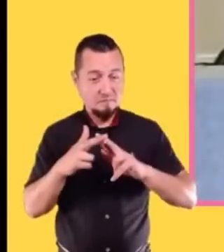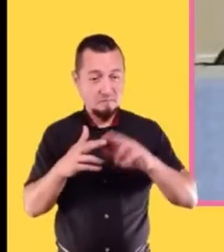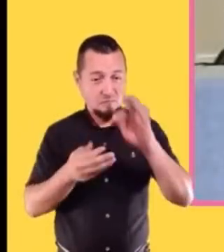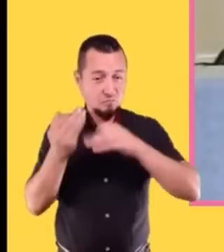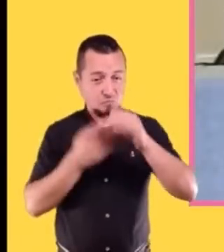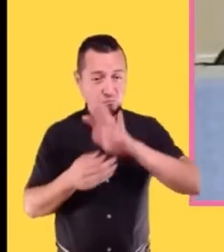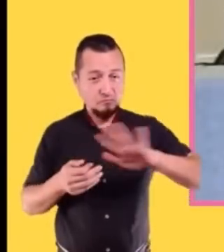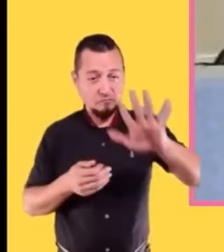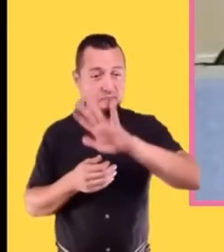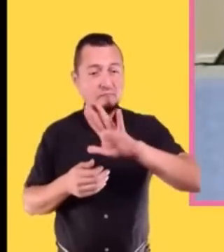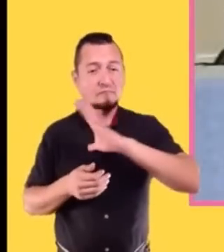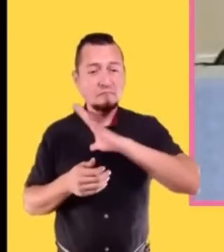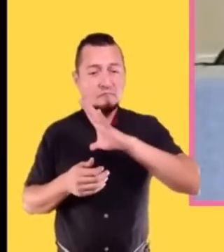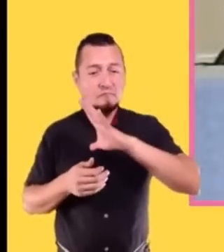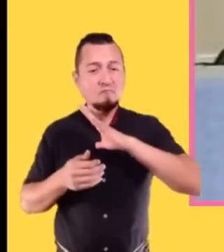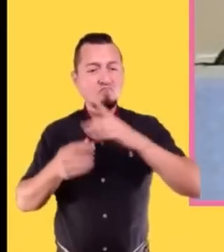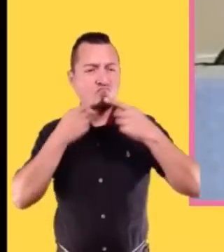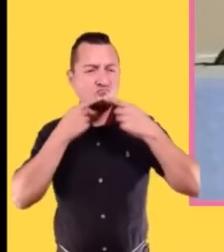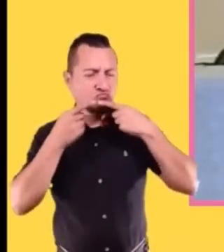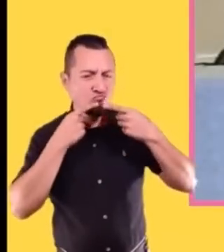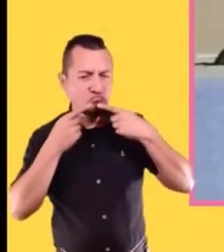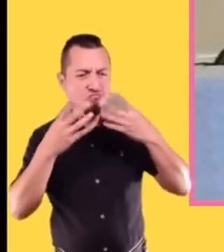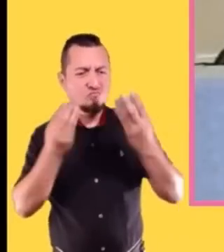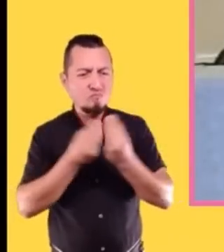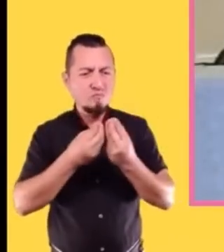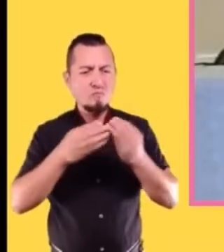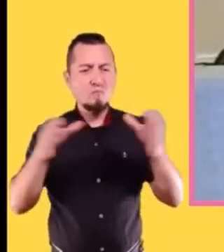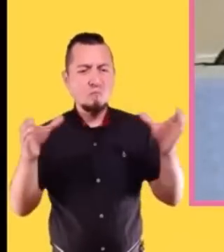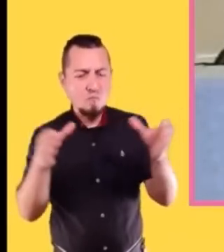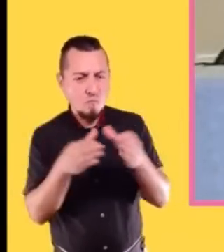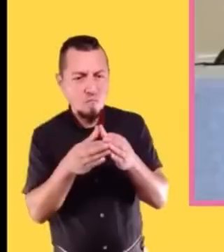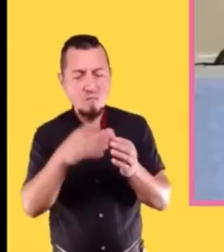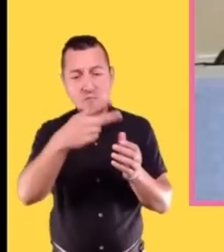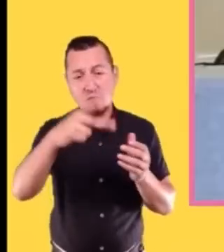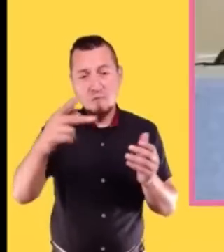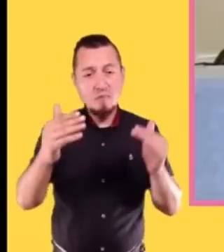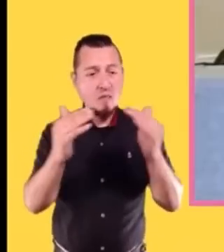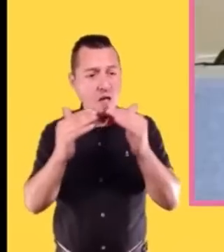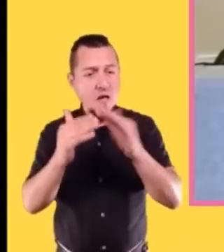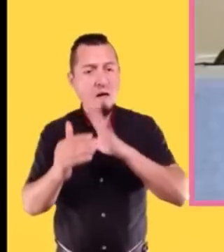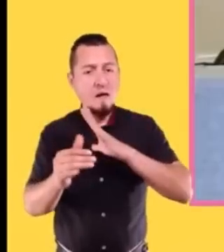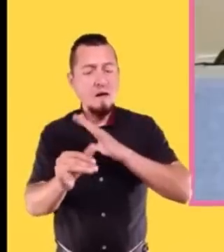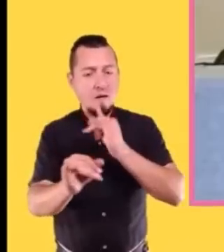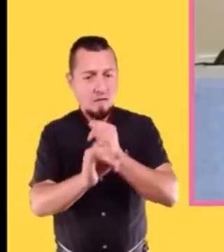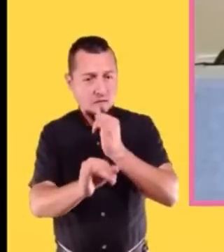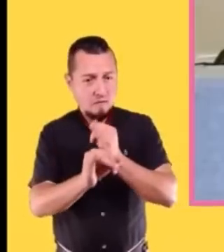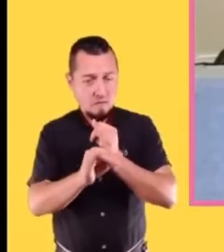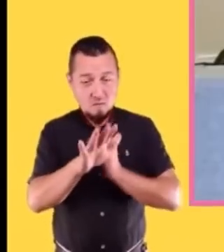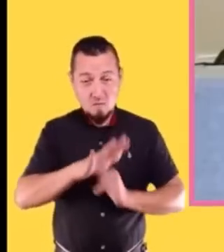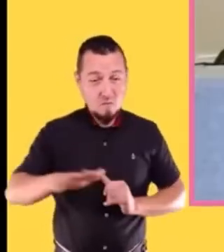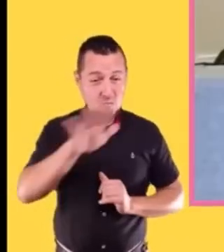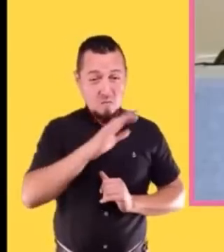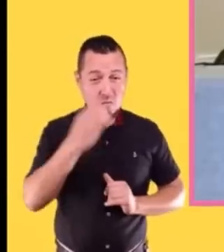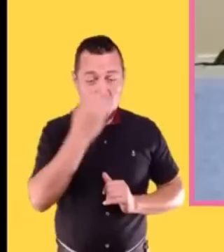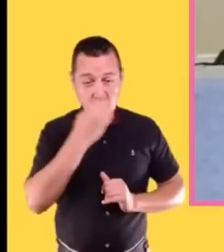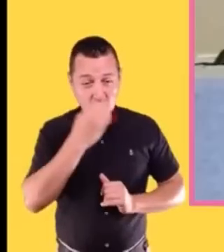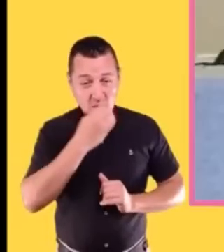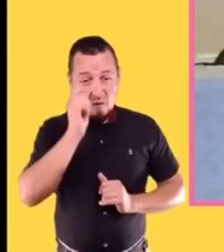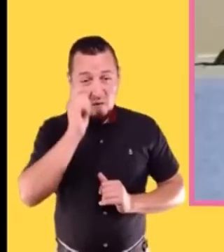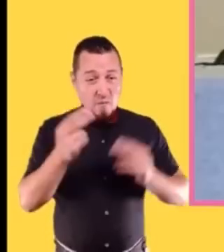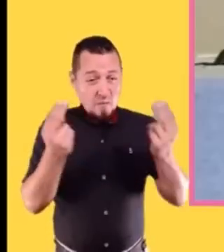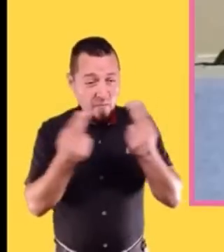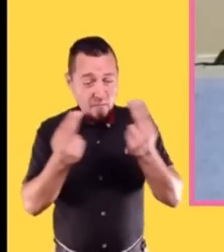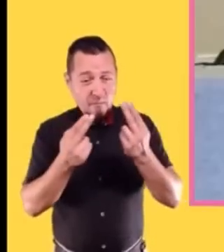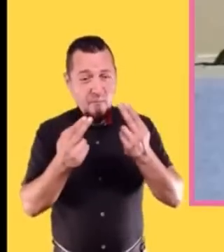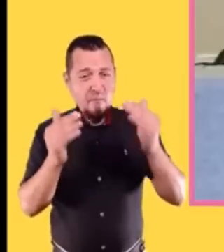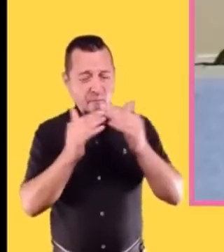tiene escenarios diversos. Para comunidades que en sus casas tienen internet, en todas las escuelas habrá, pero no necesariamente en los hogares.